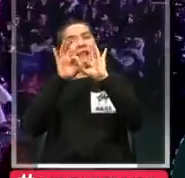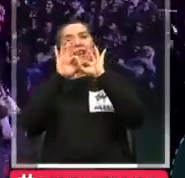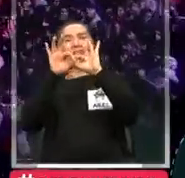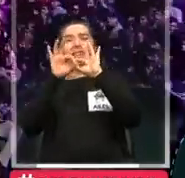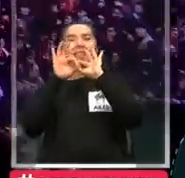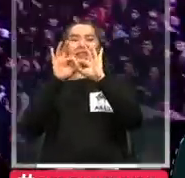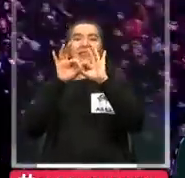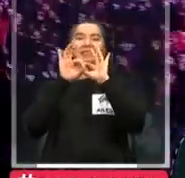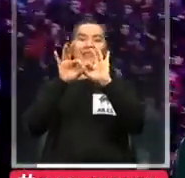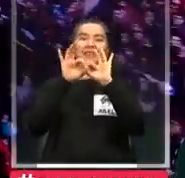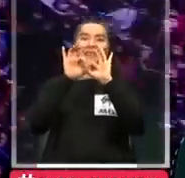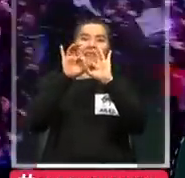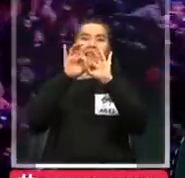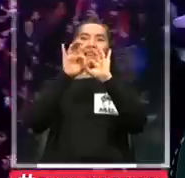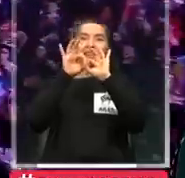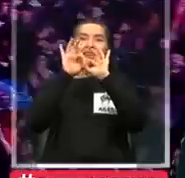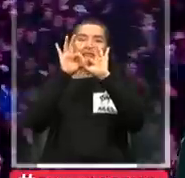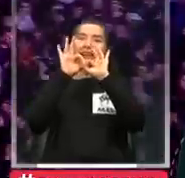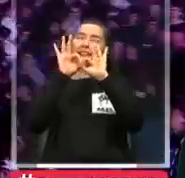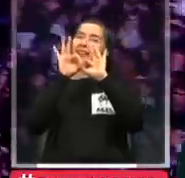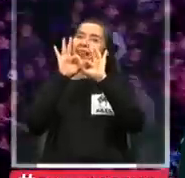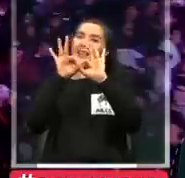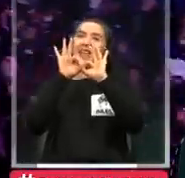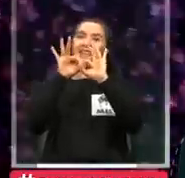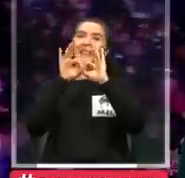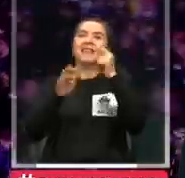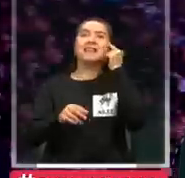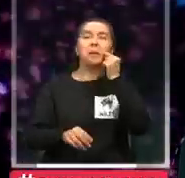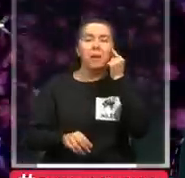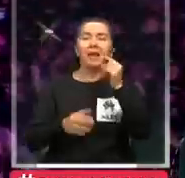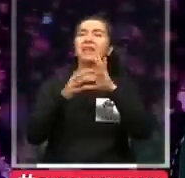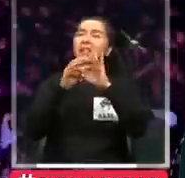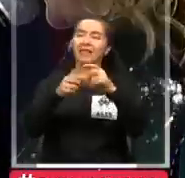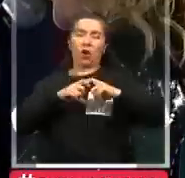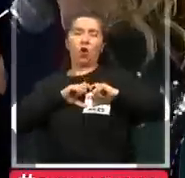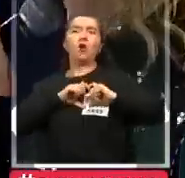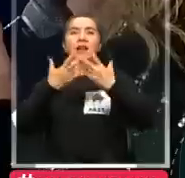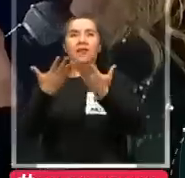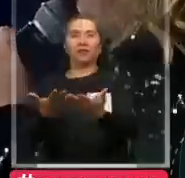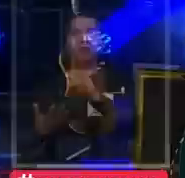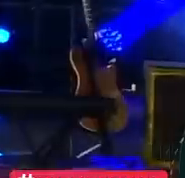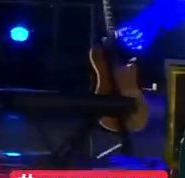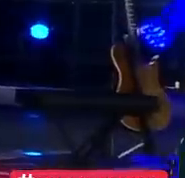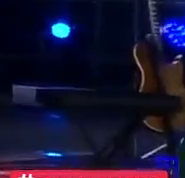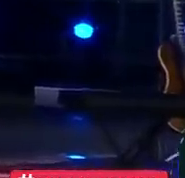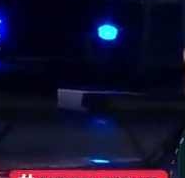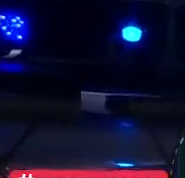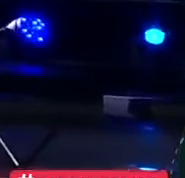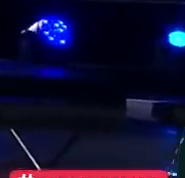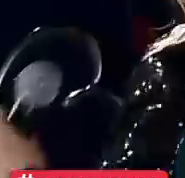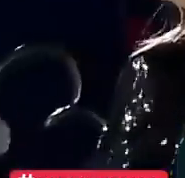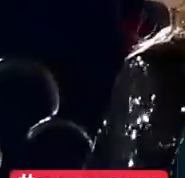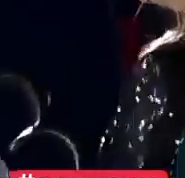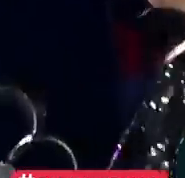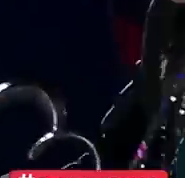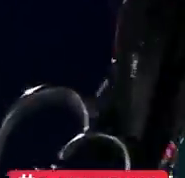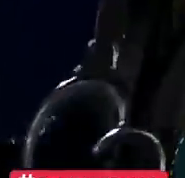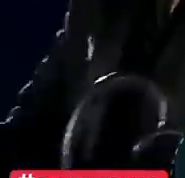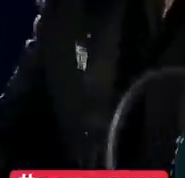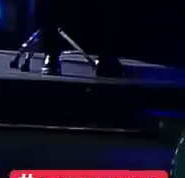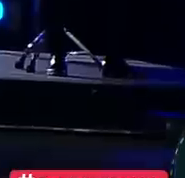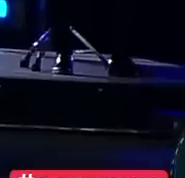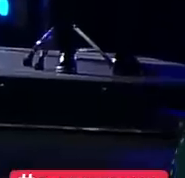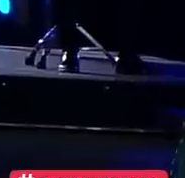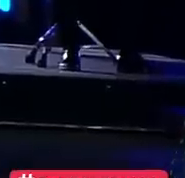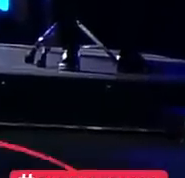Gracias a todos. Gracias, Mario. Gracias, llévense el corazón. Gracias de Chile. De corazón. Pero lo más importante, llévense